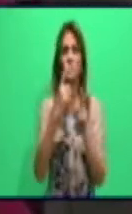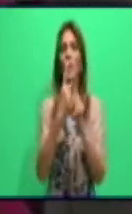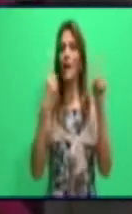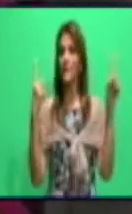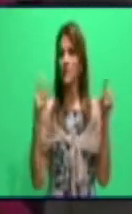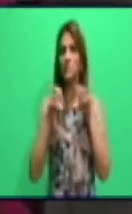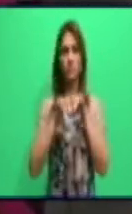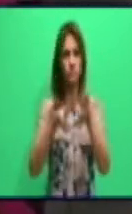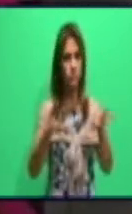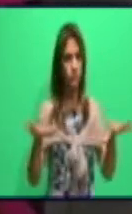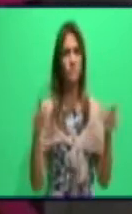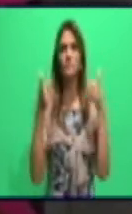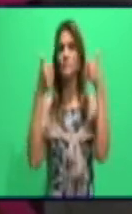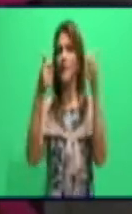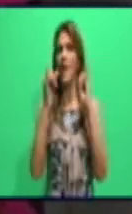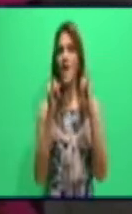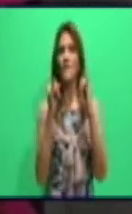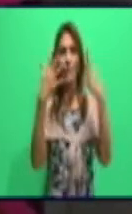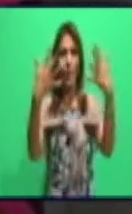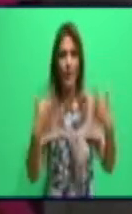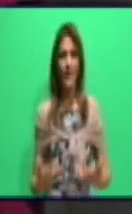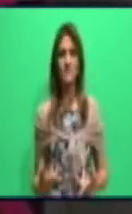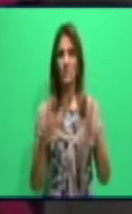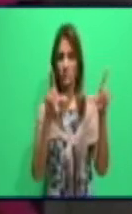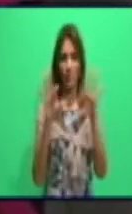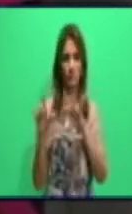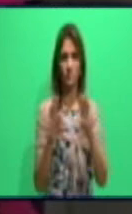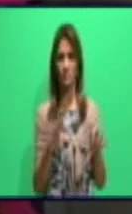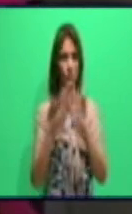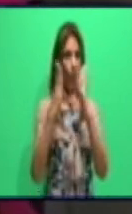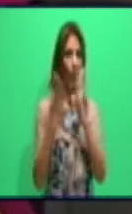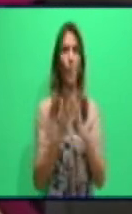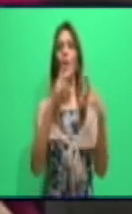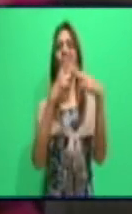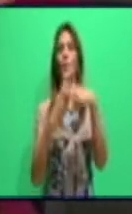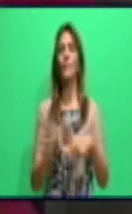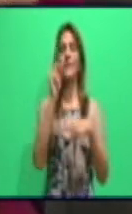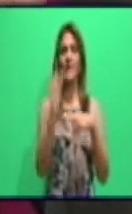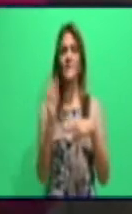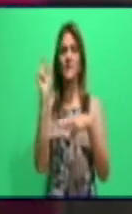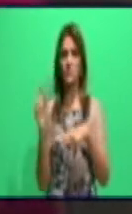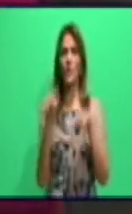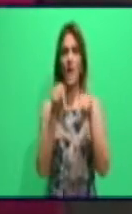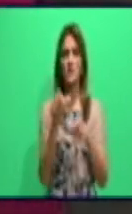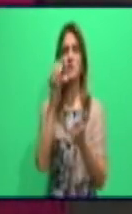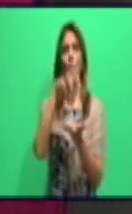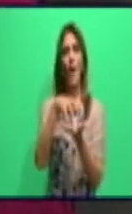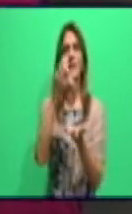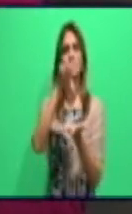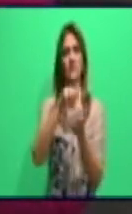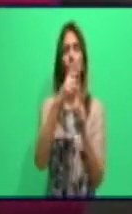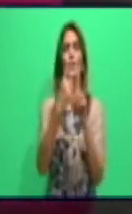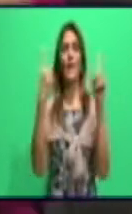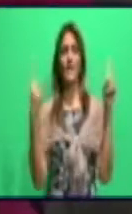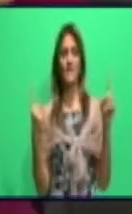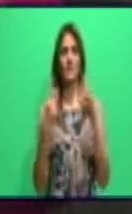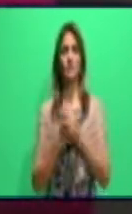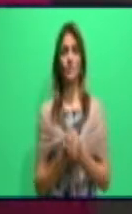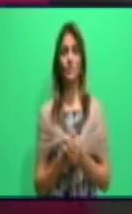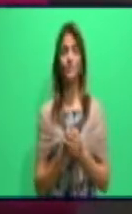manera telefónica. Son ya unas cuantas personas. Esta base de datos, después que llega a la Dirección Provincial de Salud,